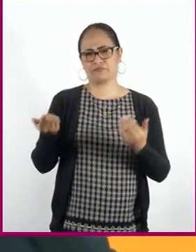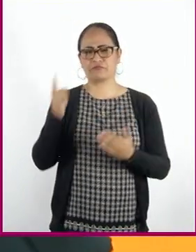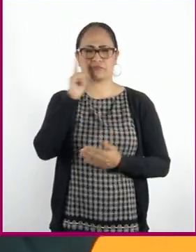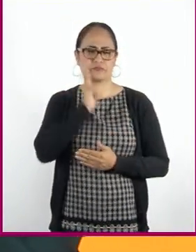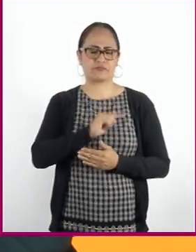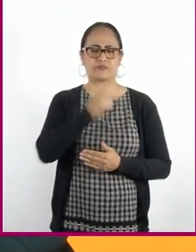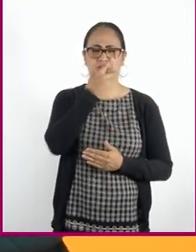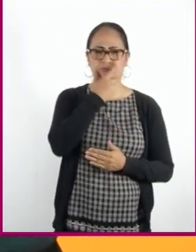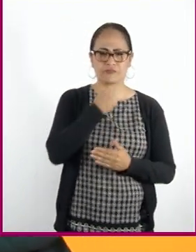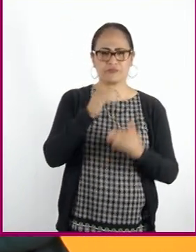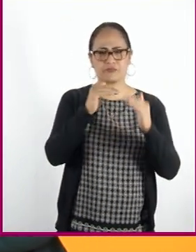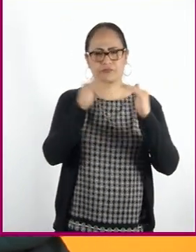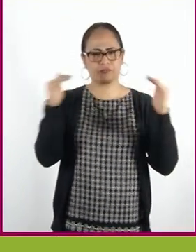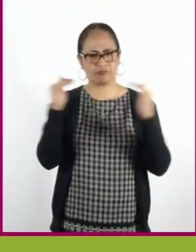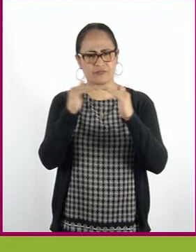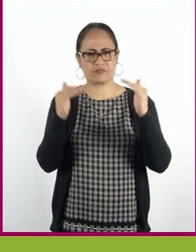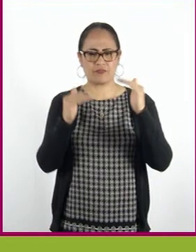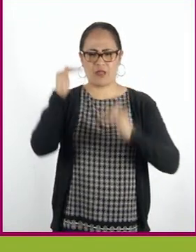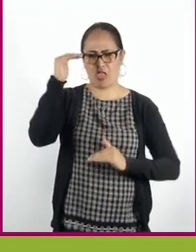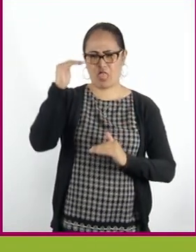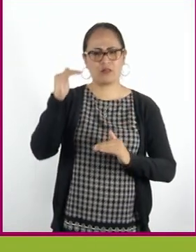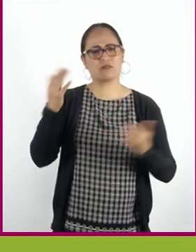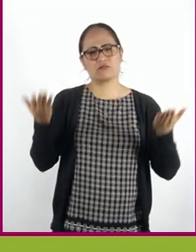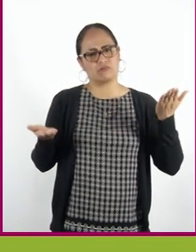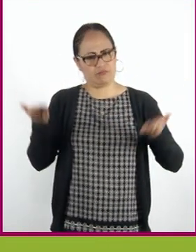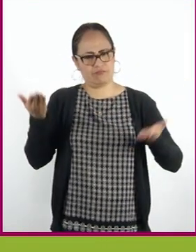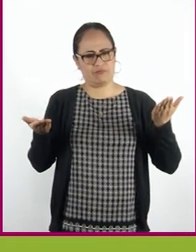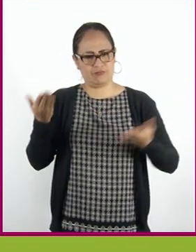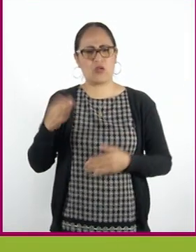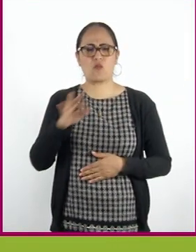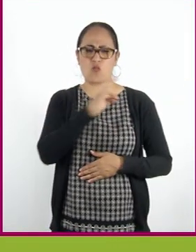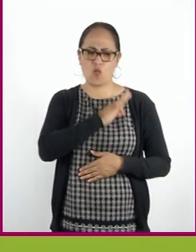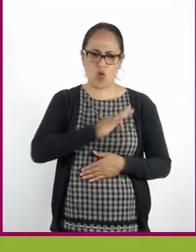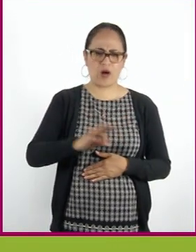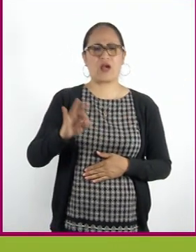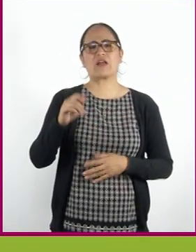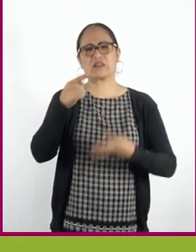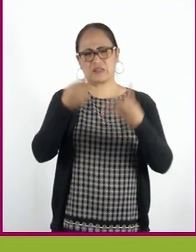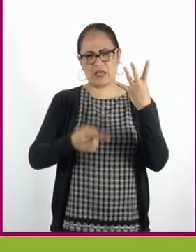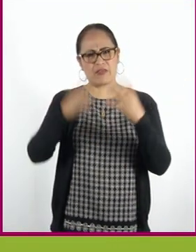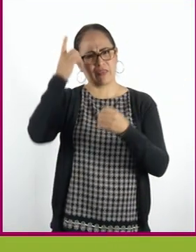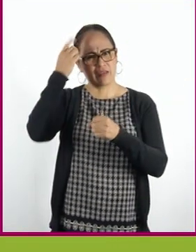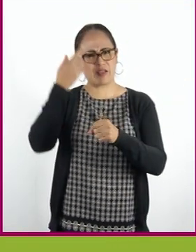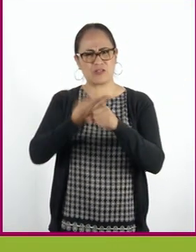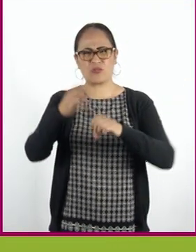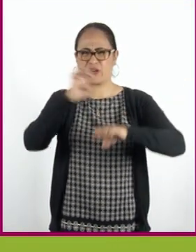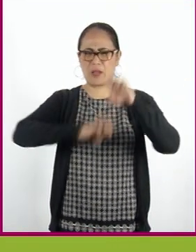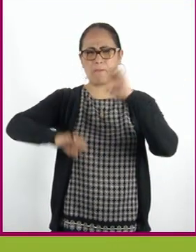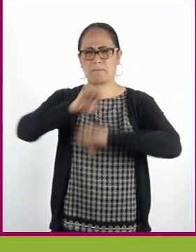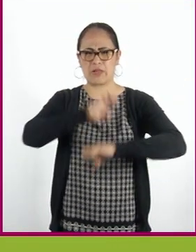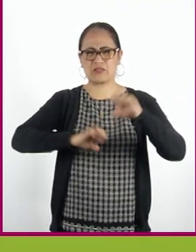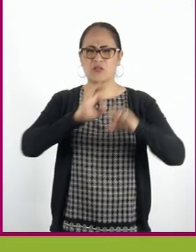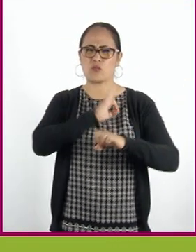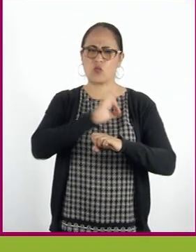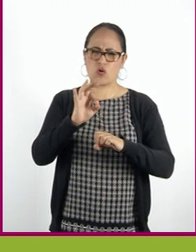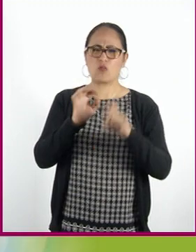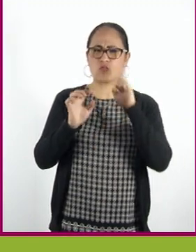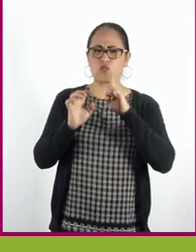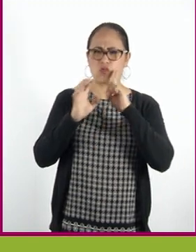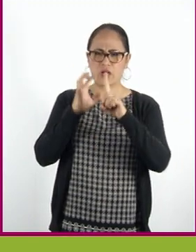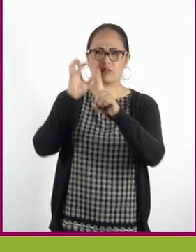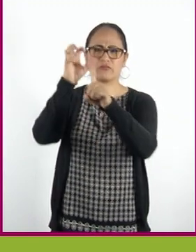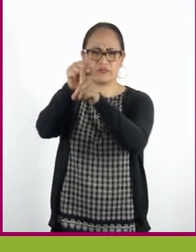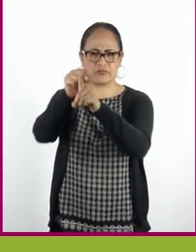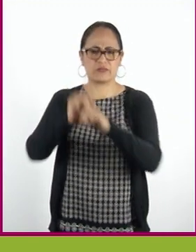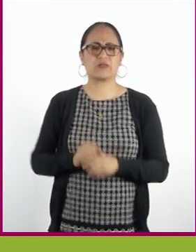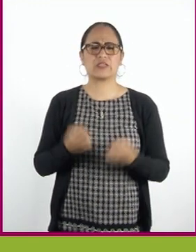se está buscando equilibrar. Las mujeres podemos acceder a puestos directivos o públicos de primer nivel. Tenemos acceso